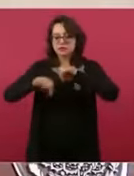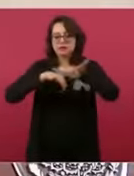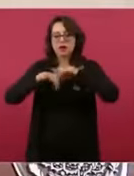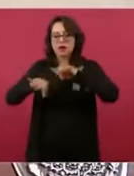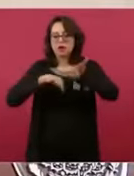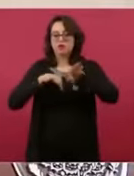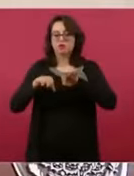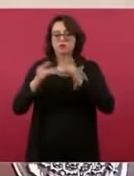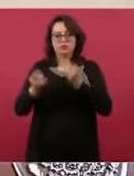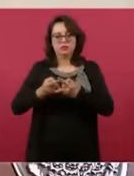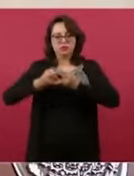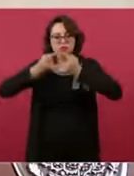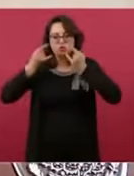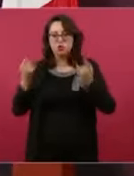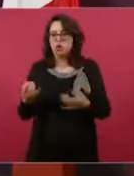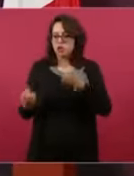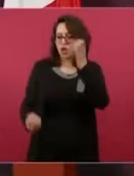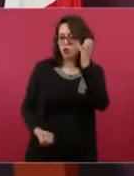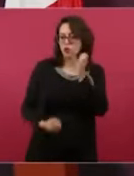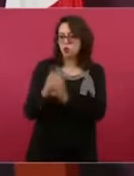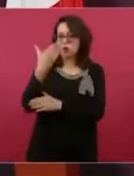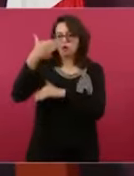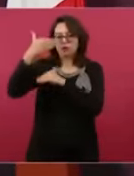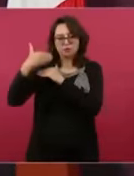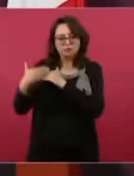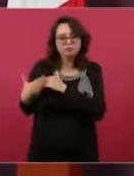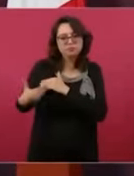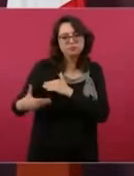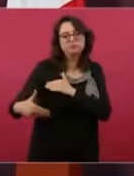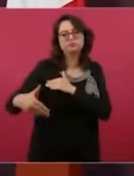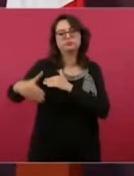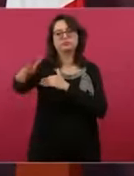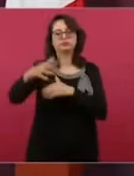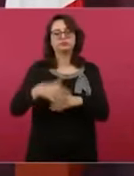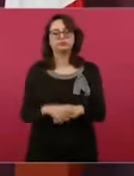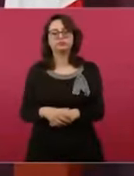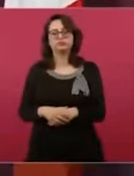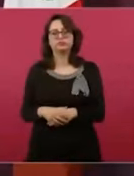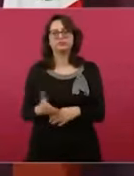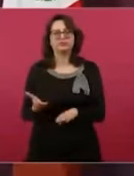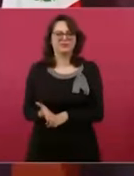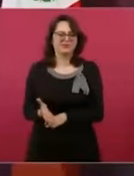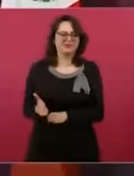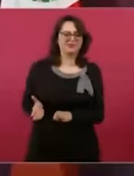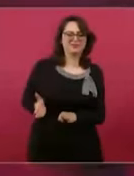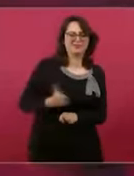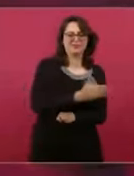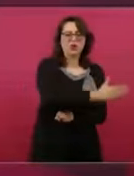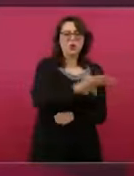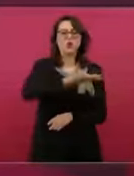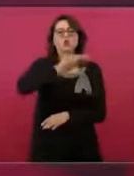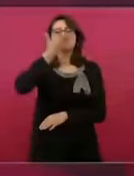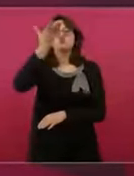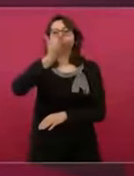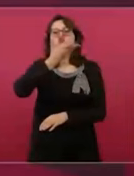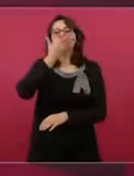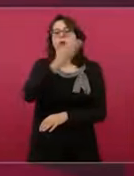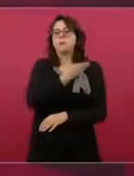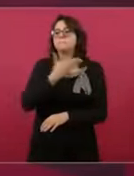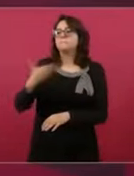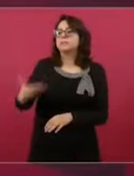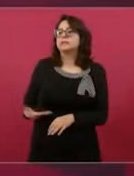todos, que desterremos el dedazo, el tapado,